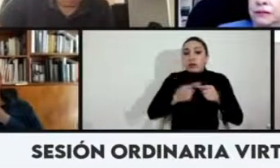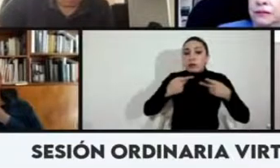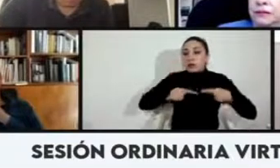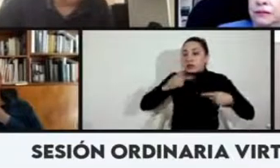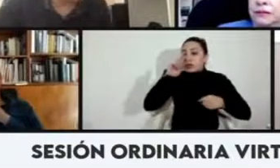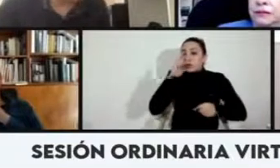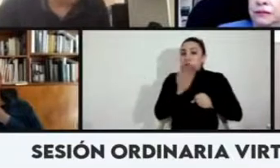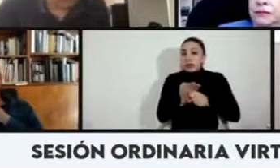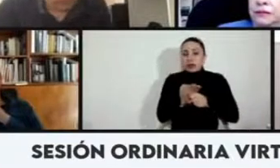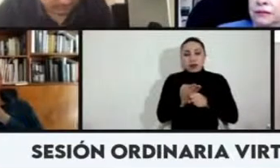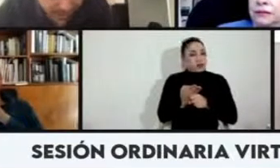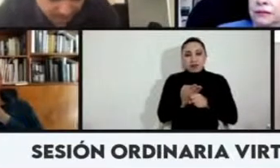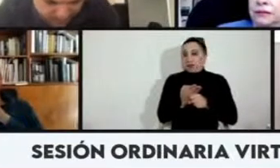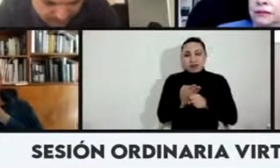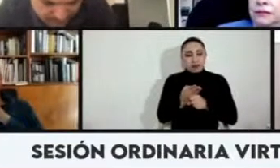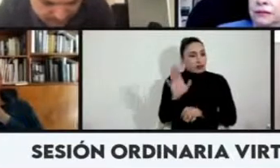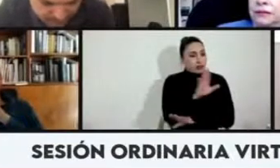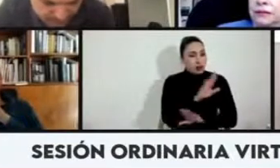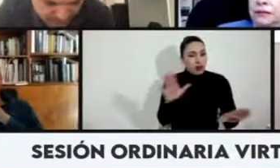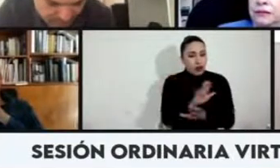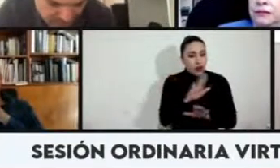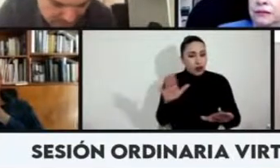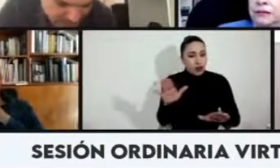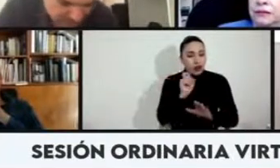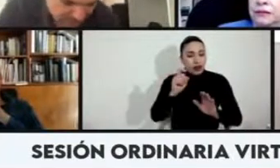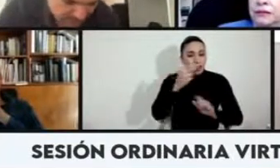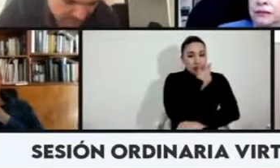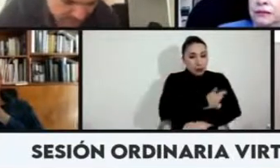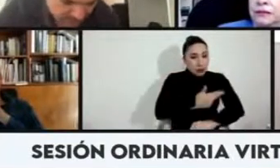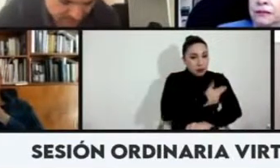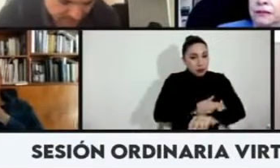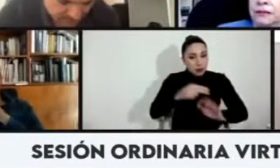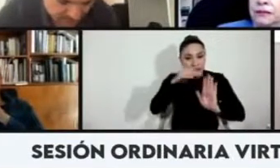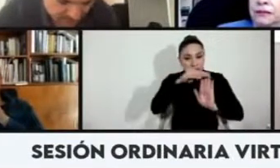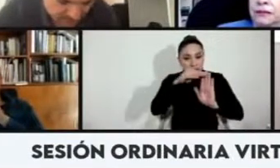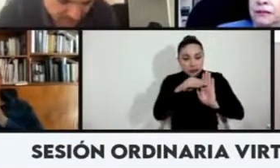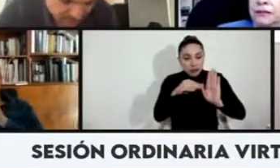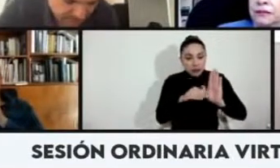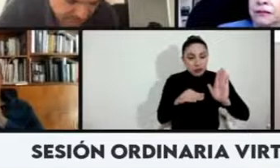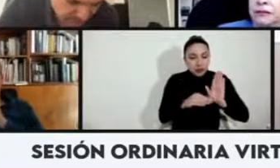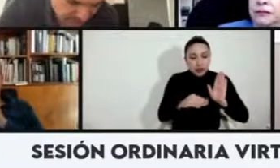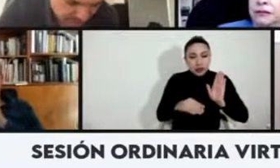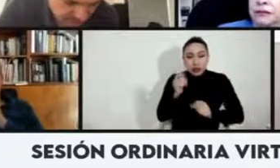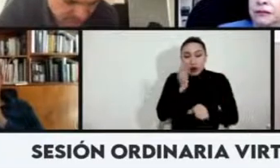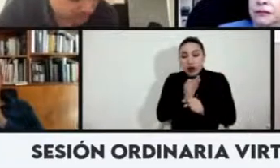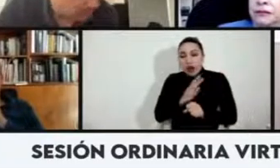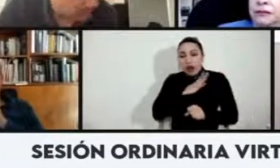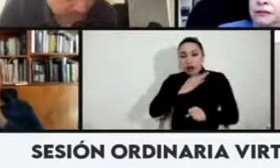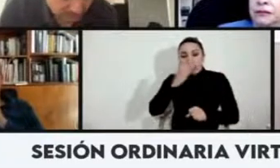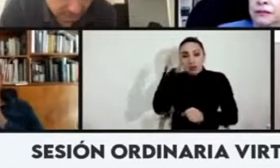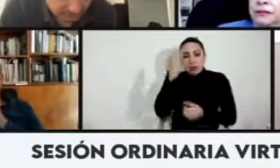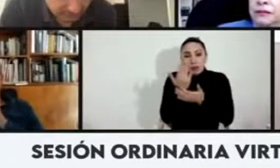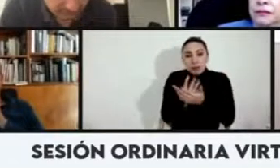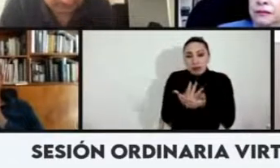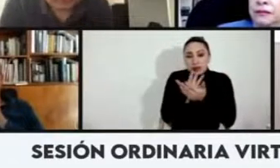el procedimiento, como dijo la Secretaría, está en curso, entonces no se lo van a poder